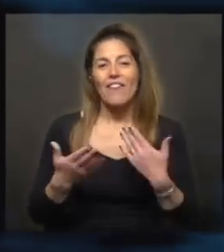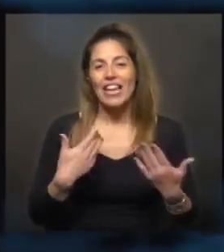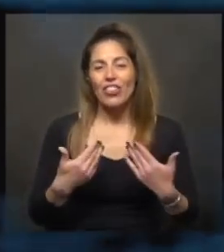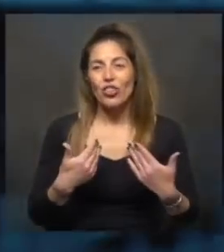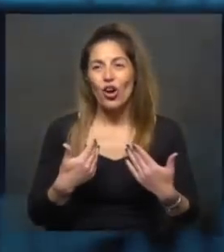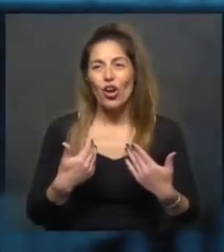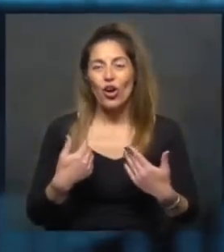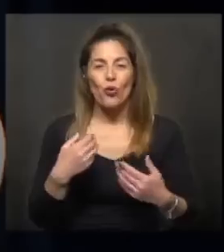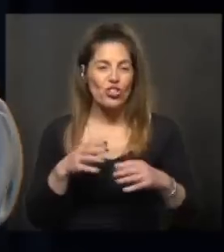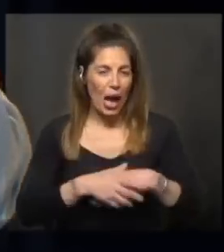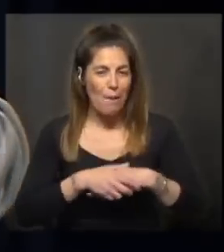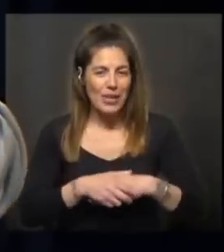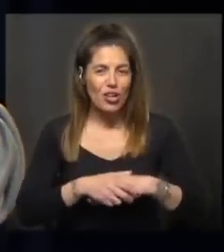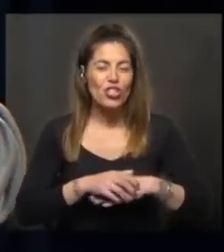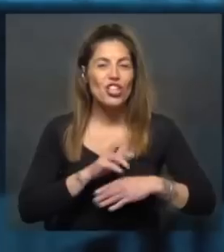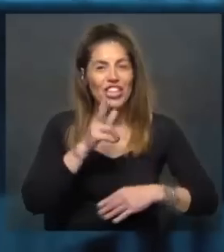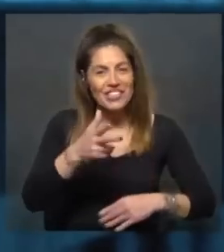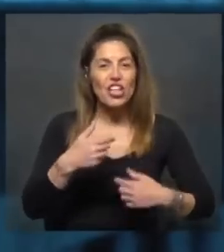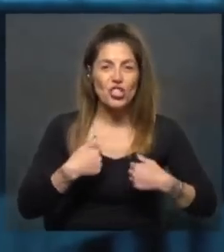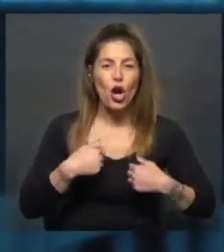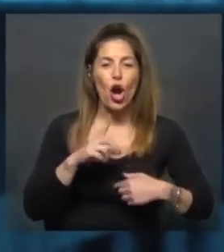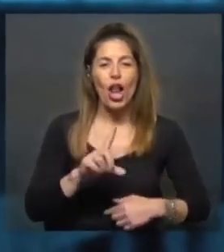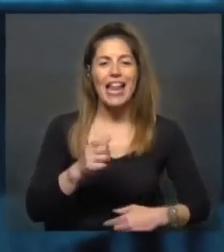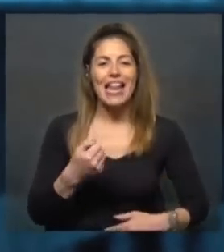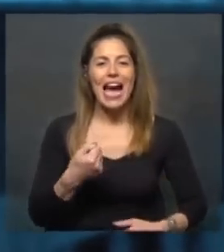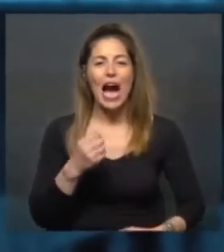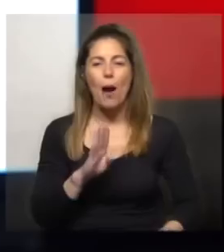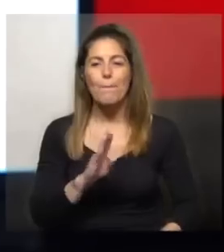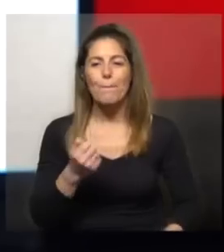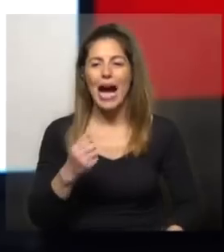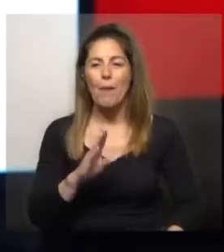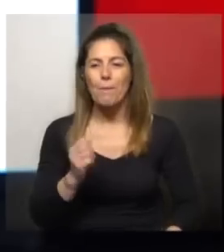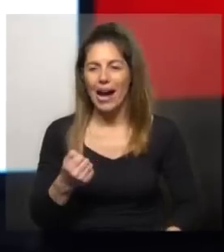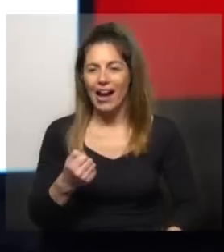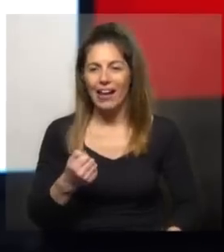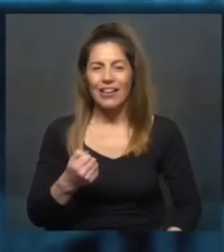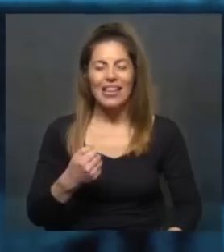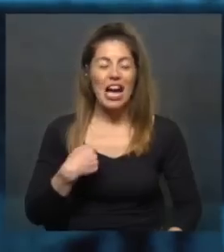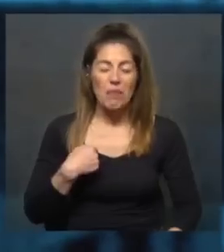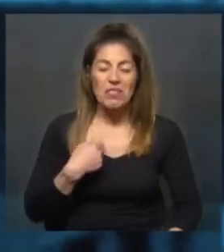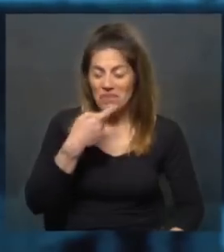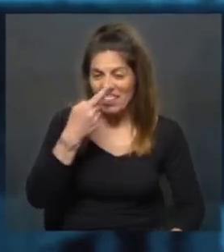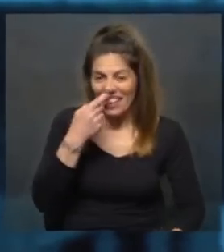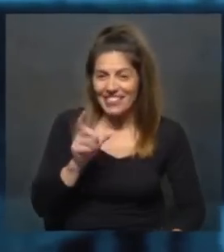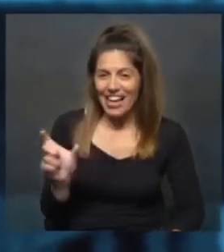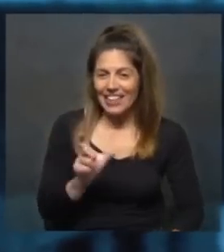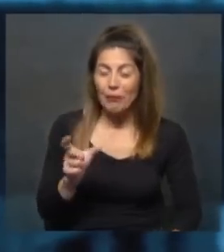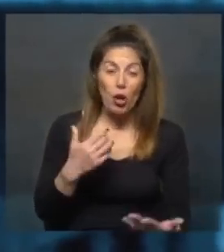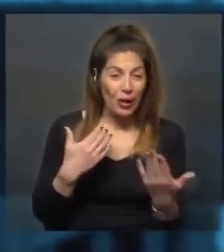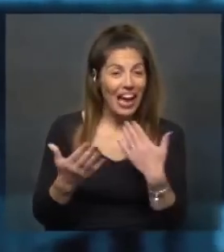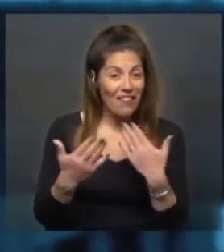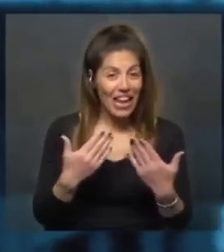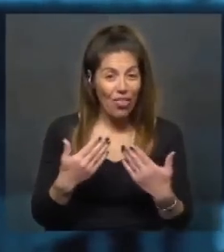y a mí me interesa ese término he sido ha sido muy resistido lo he hablado con con Amigas y amigos